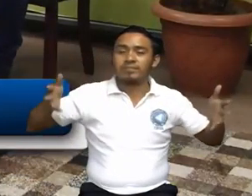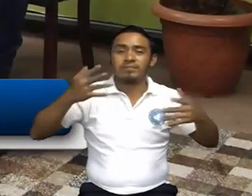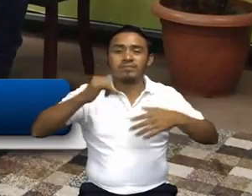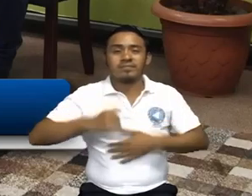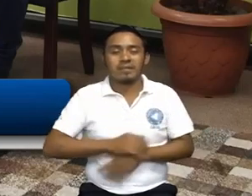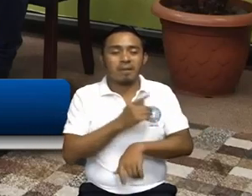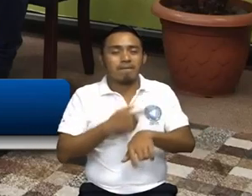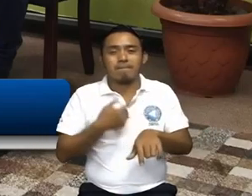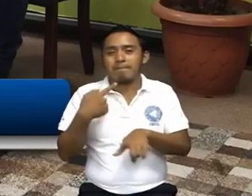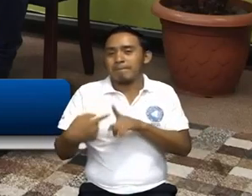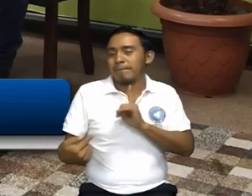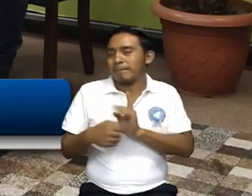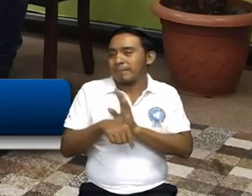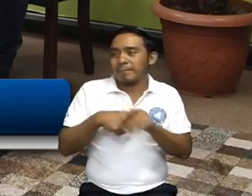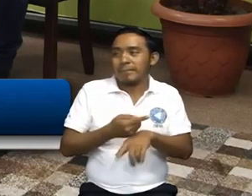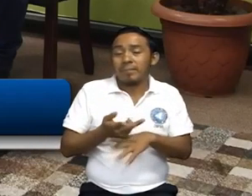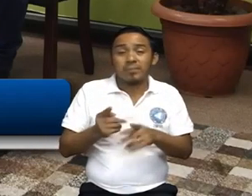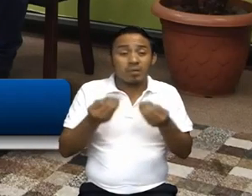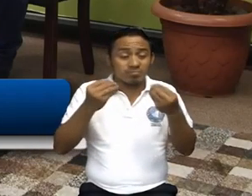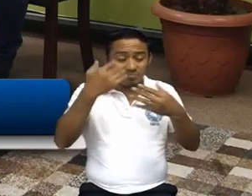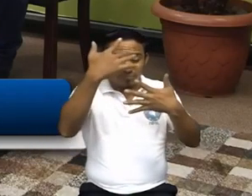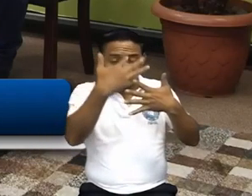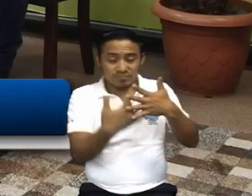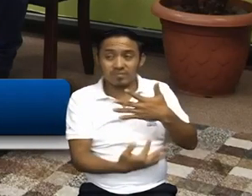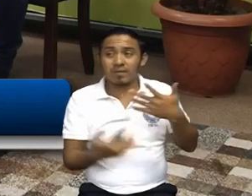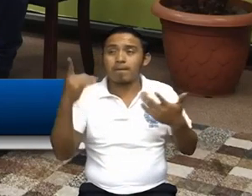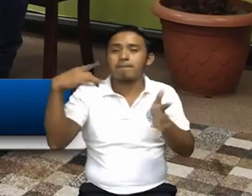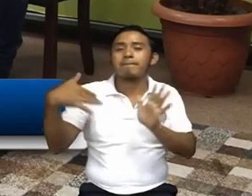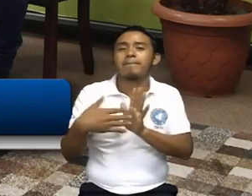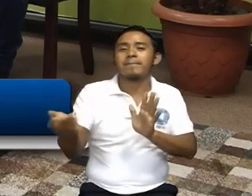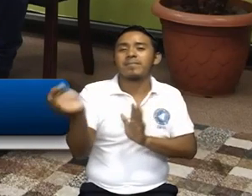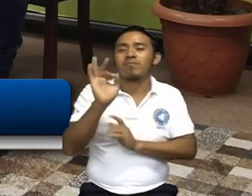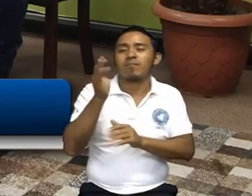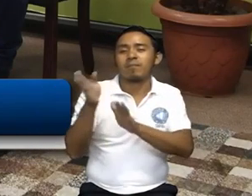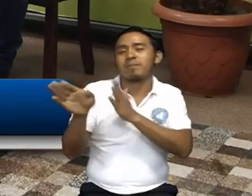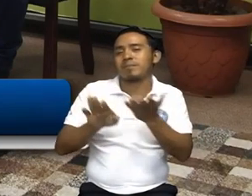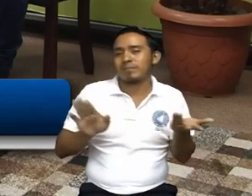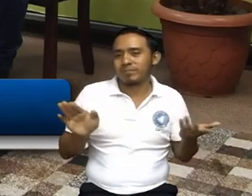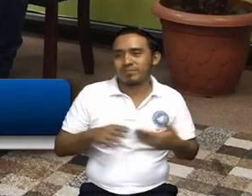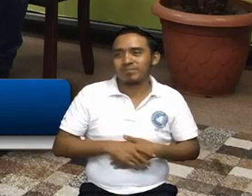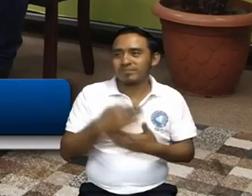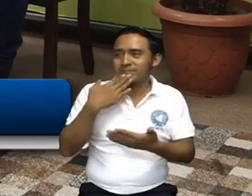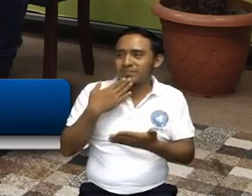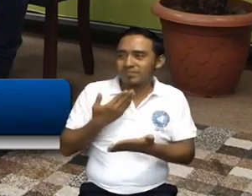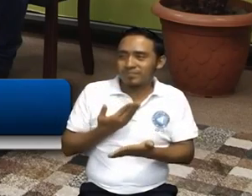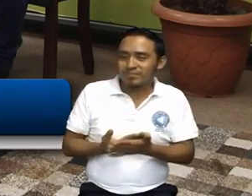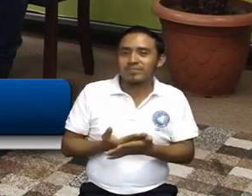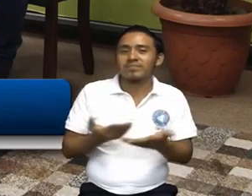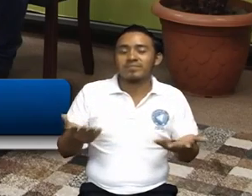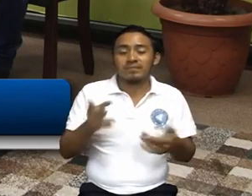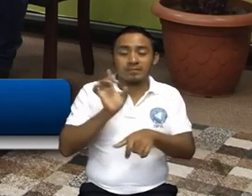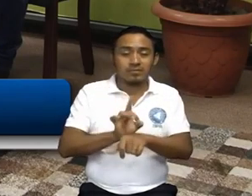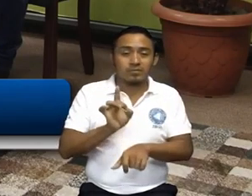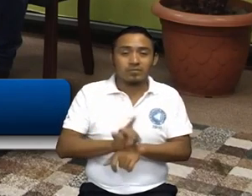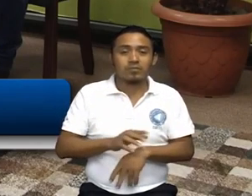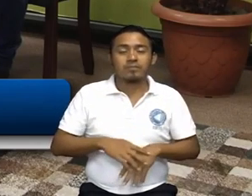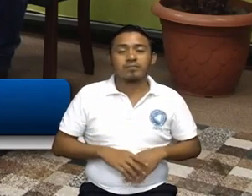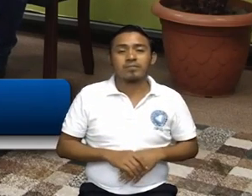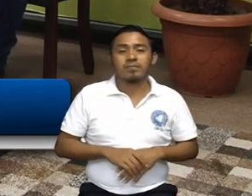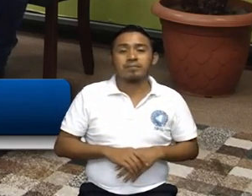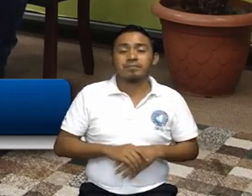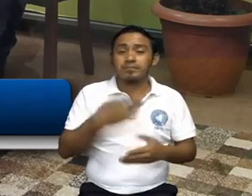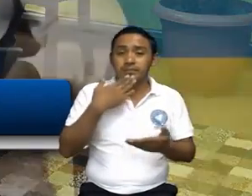media hora. Hay una variedad de accidentes que... Mil maneras de morir. Así. Le agradecemos, doctor Freddy Suárez, por su tiempo. ¿Cómo no?